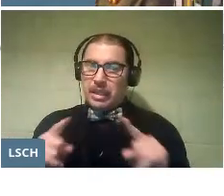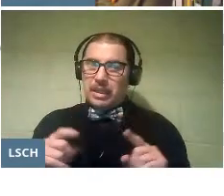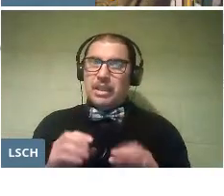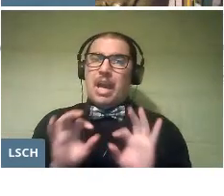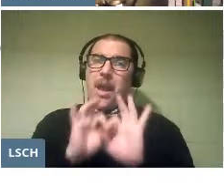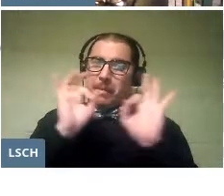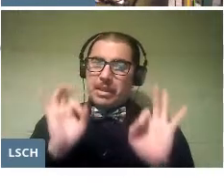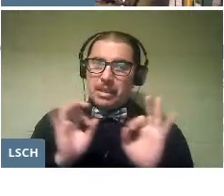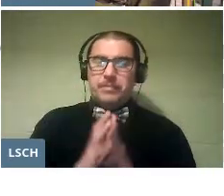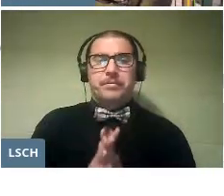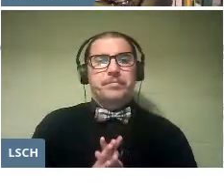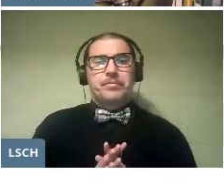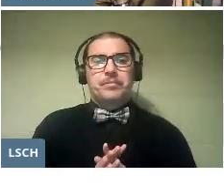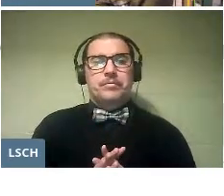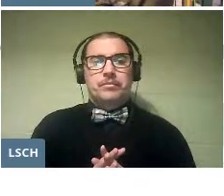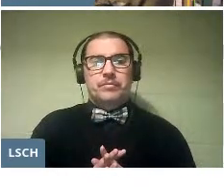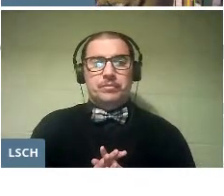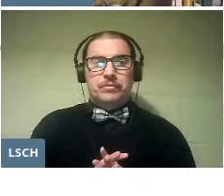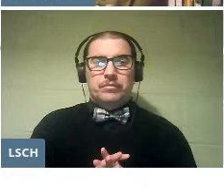por favor.